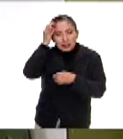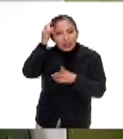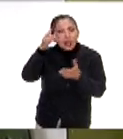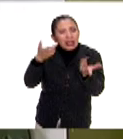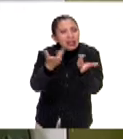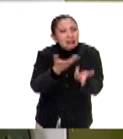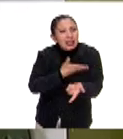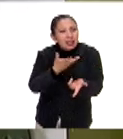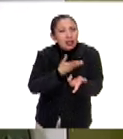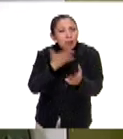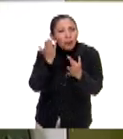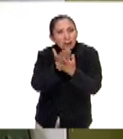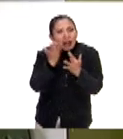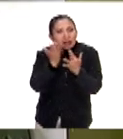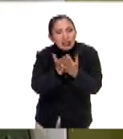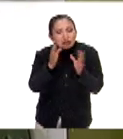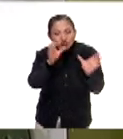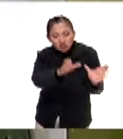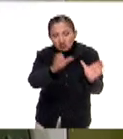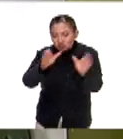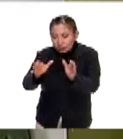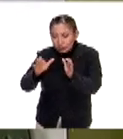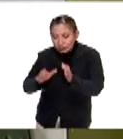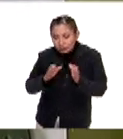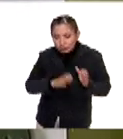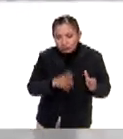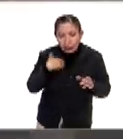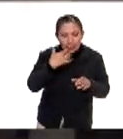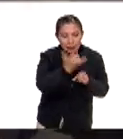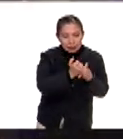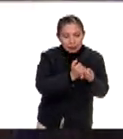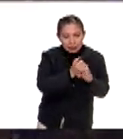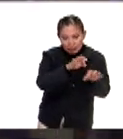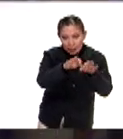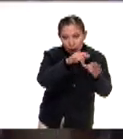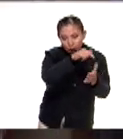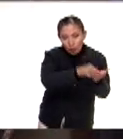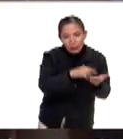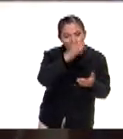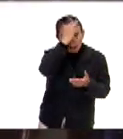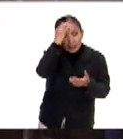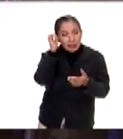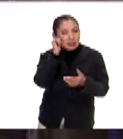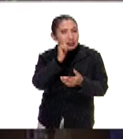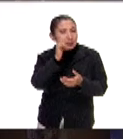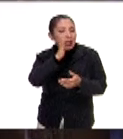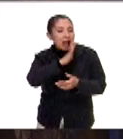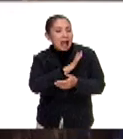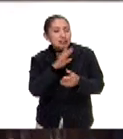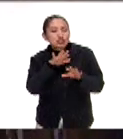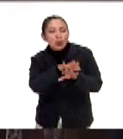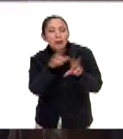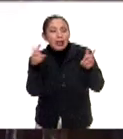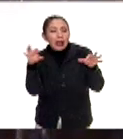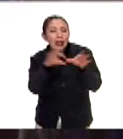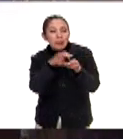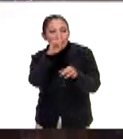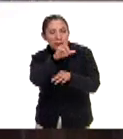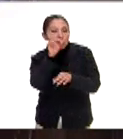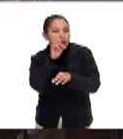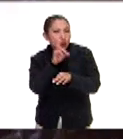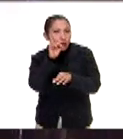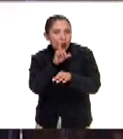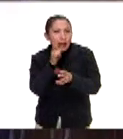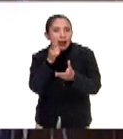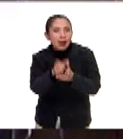hemos como fraccionado los espacios. Por ejemplo, en el estudio de Frida Kahlo siempre habrá algo relacionado con ella,